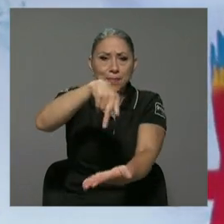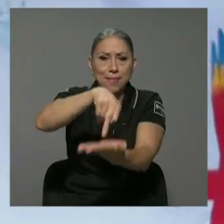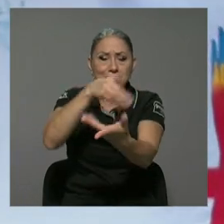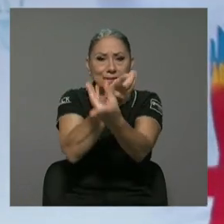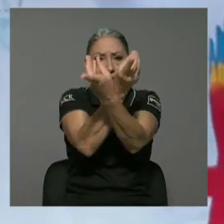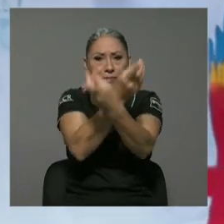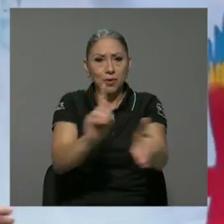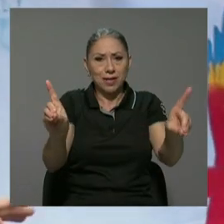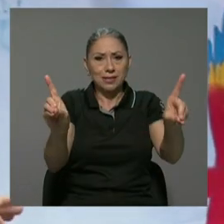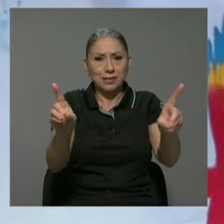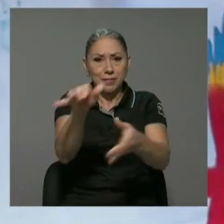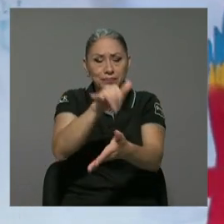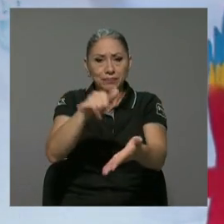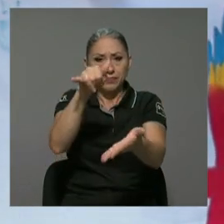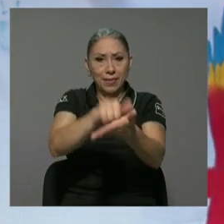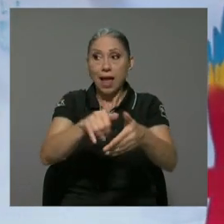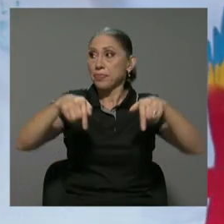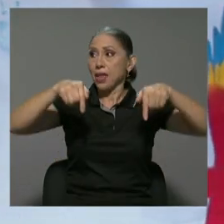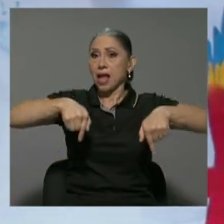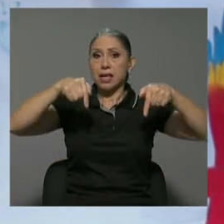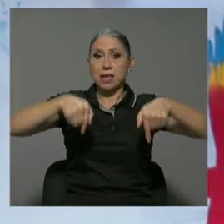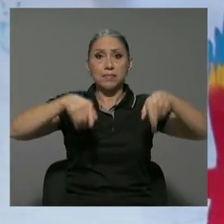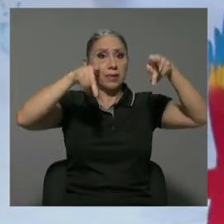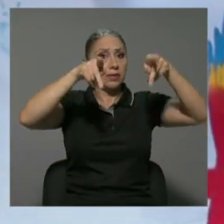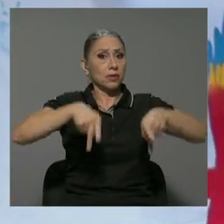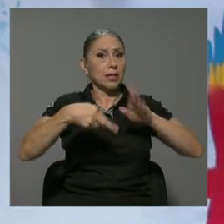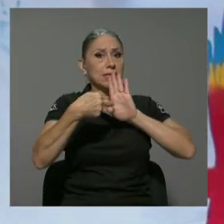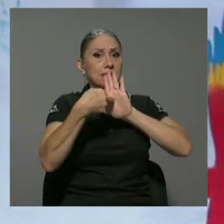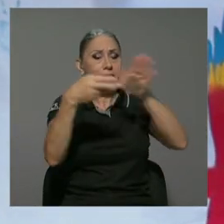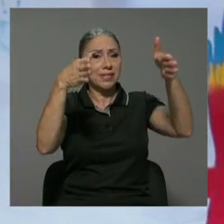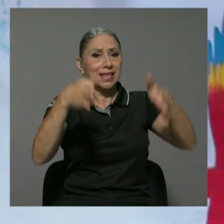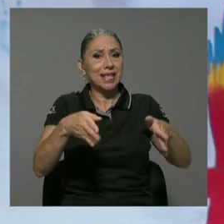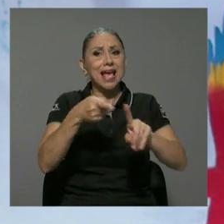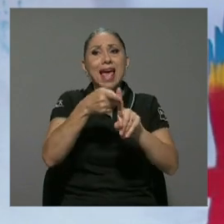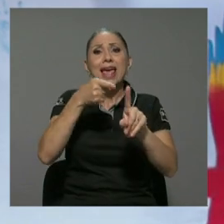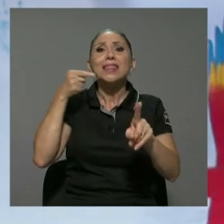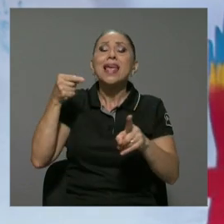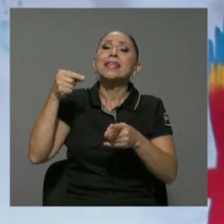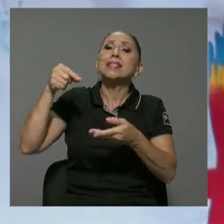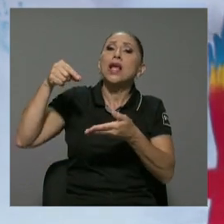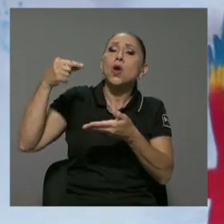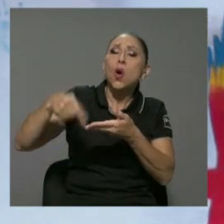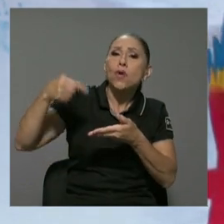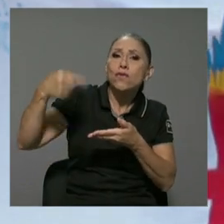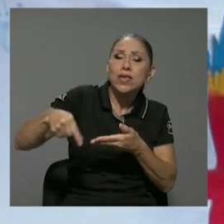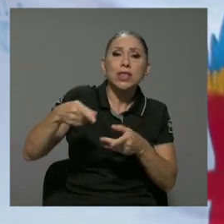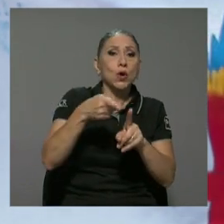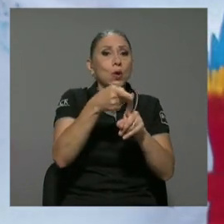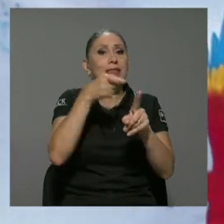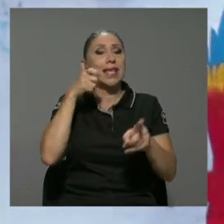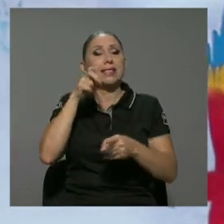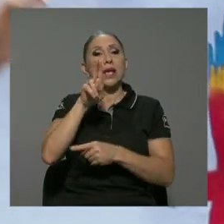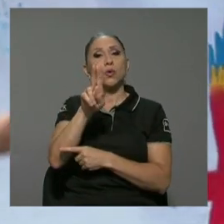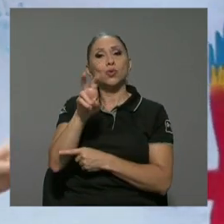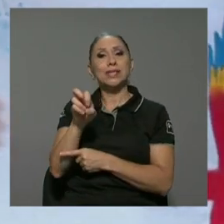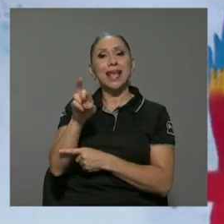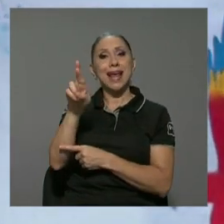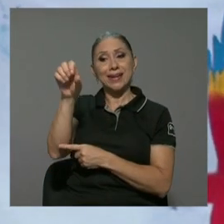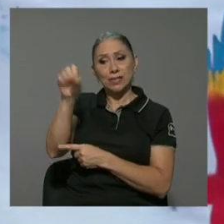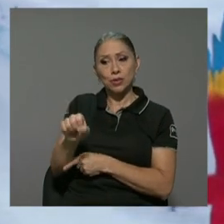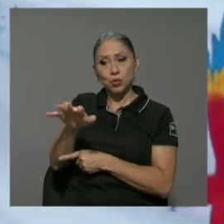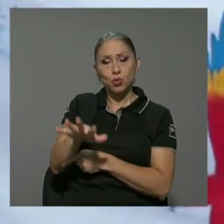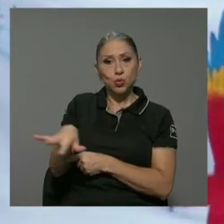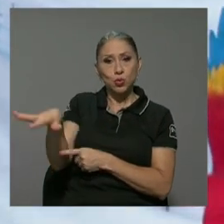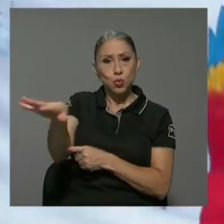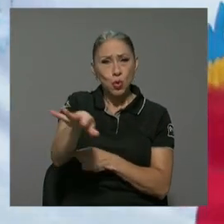precisamente tenemos aquí a representantes que han venido desde Golfito, desde la sede del sur, y se han